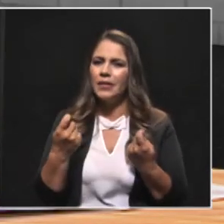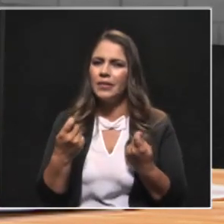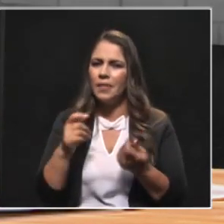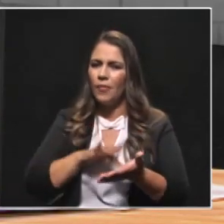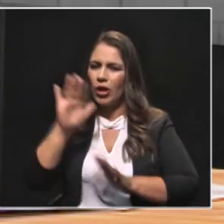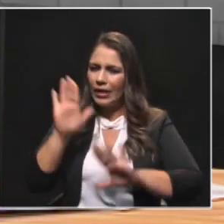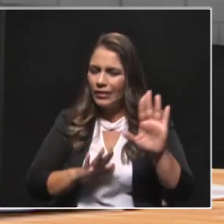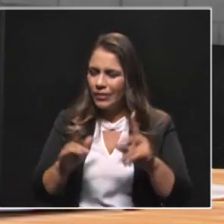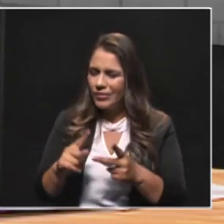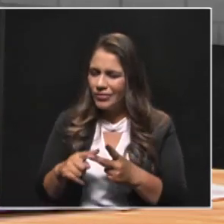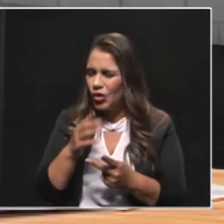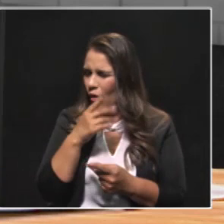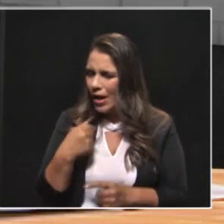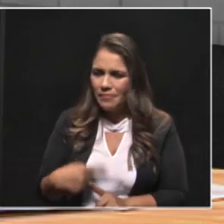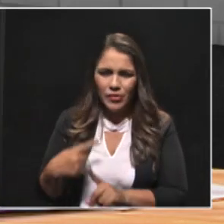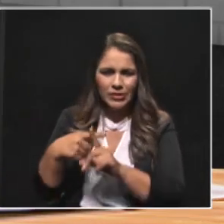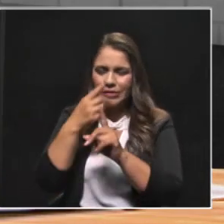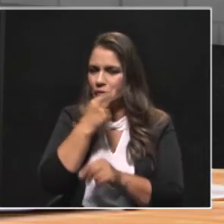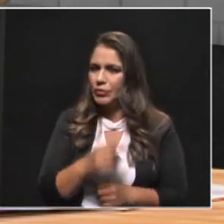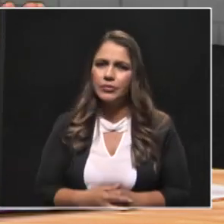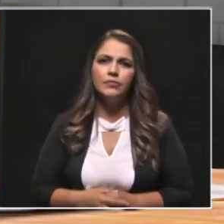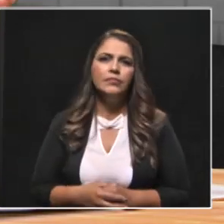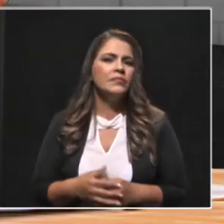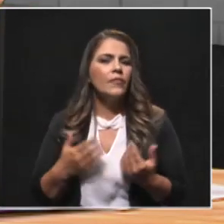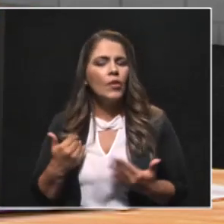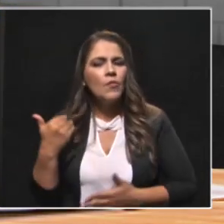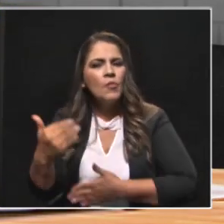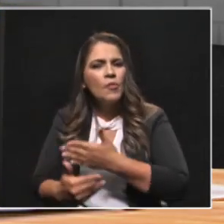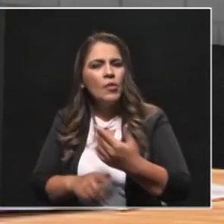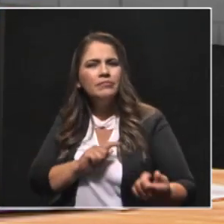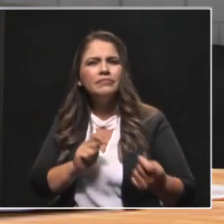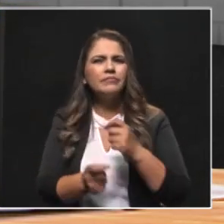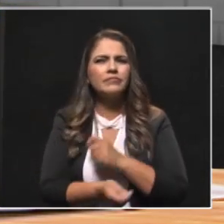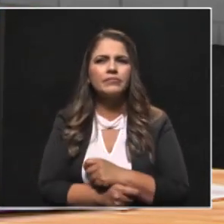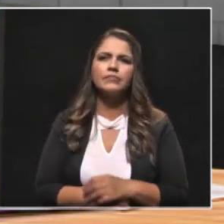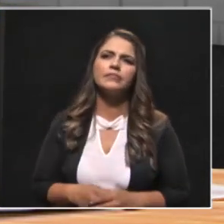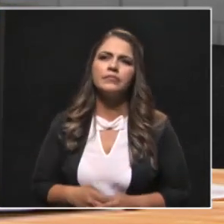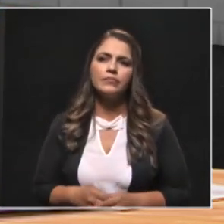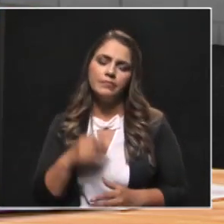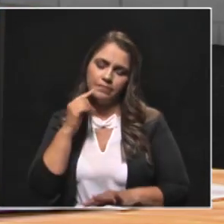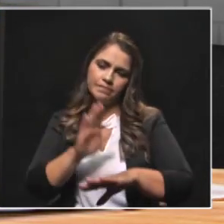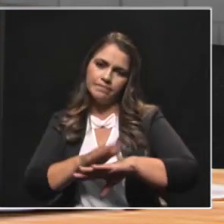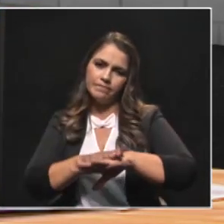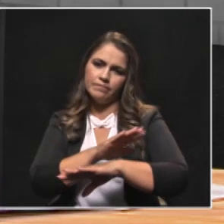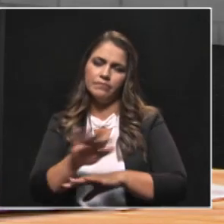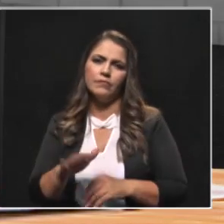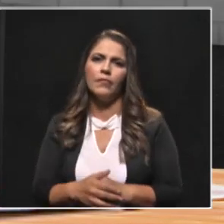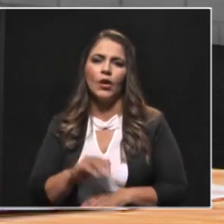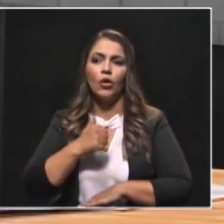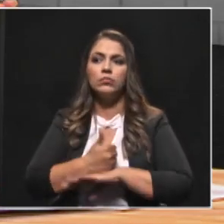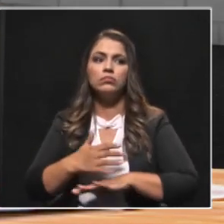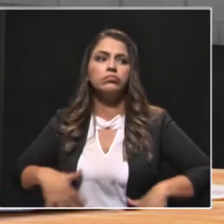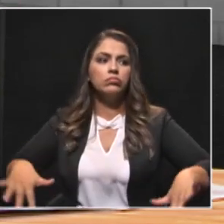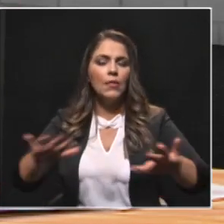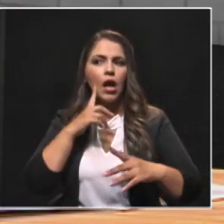partidos de no poder iniciar ese proceso de campaña. y también un llamado a la autoridad local para que se